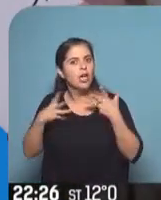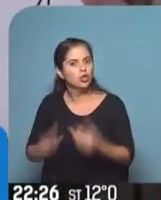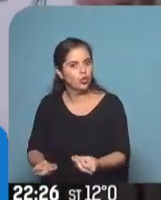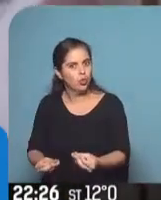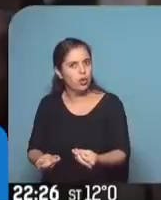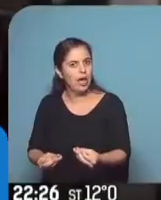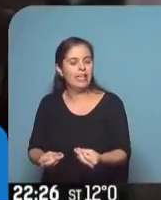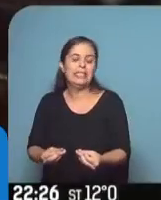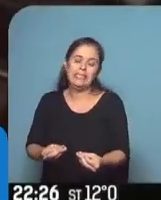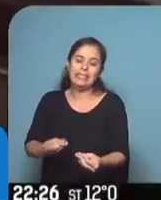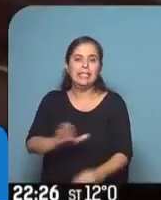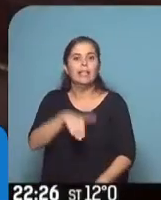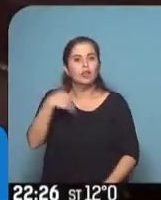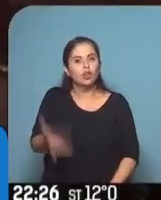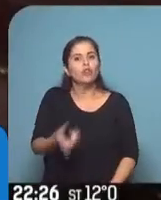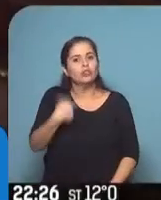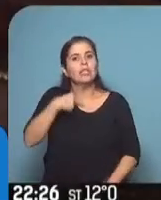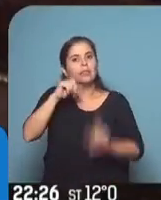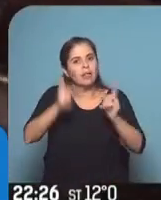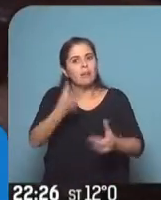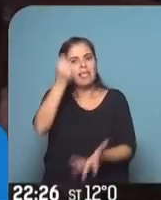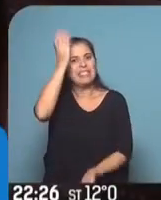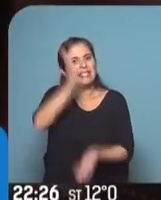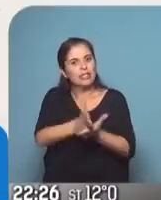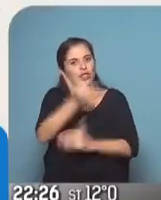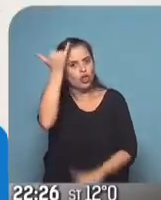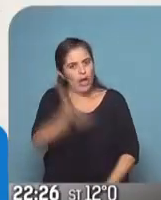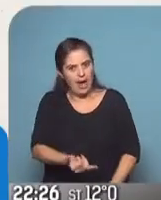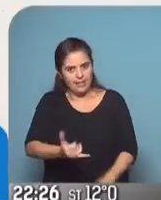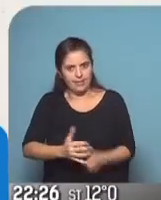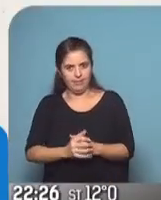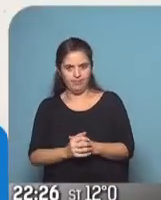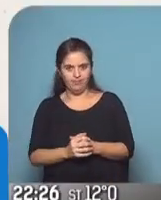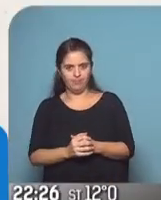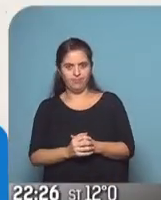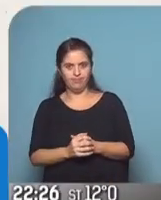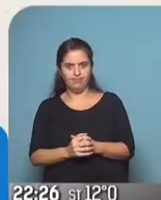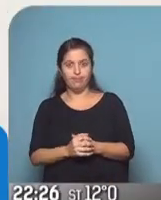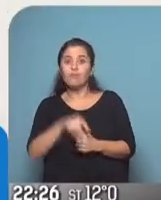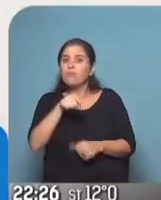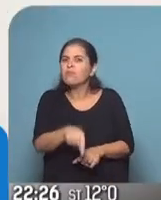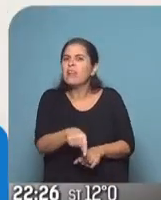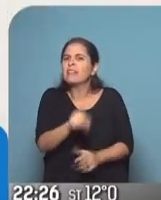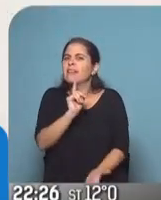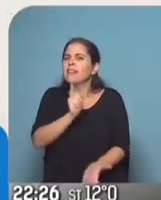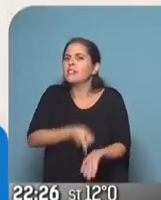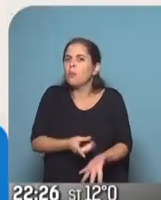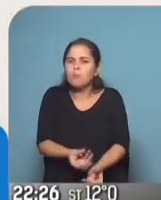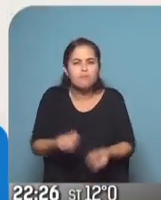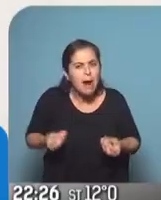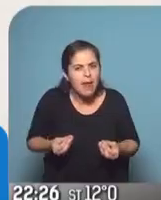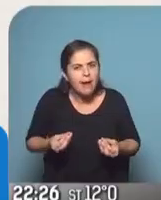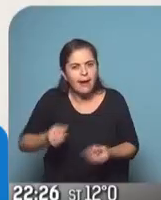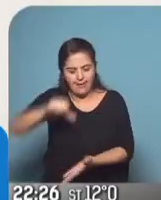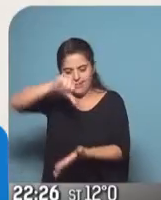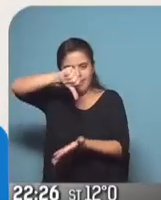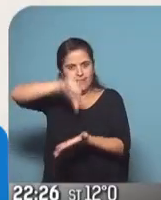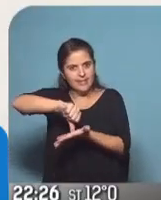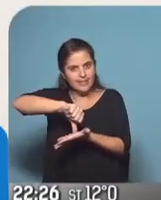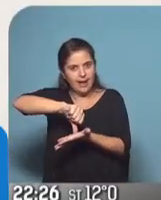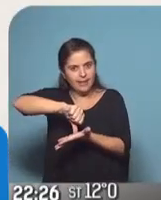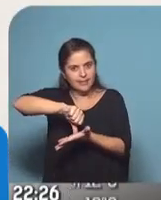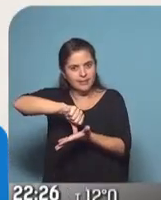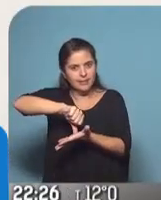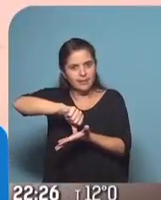como determina el tratado firmado en 2015, medida destinada justamente a evitar que el país persa mantenga